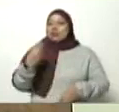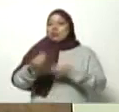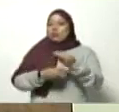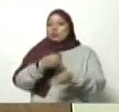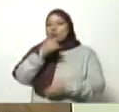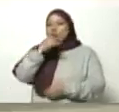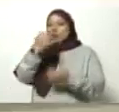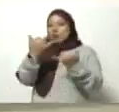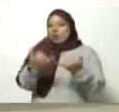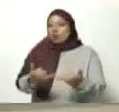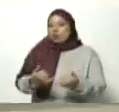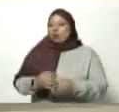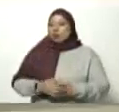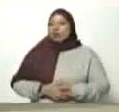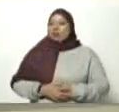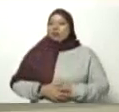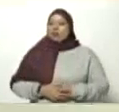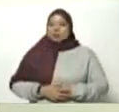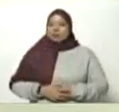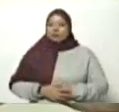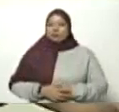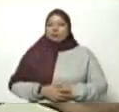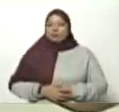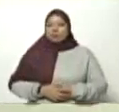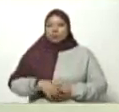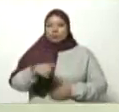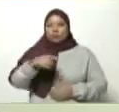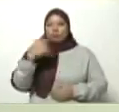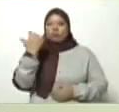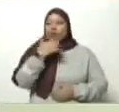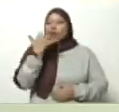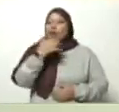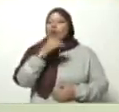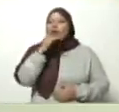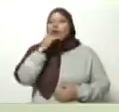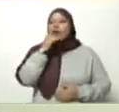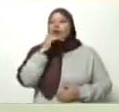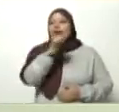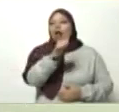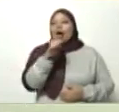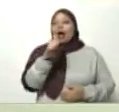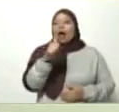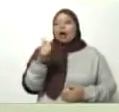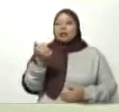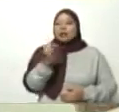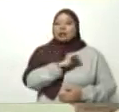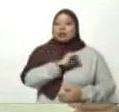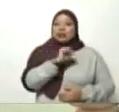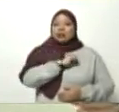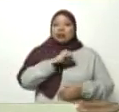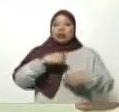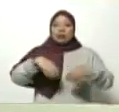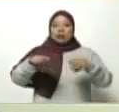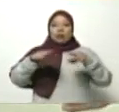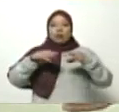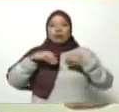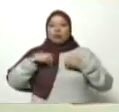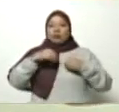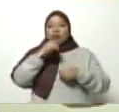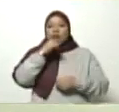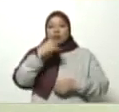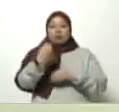hermano. Así son ellos. Mientras ellos andan peleados, mientras cada uno de ellos se asume